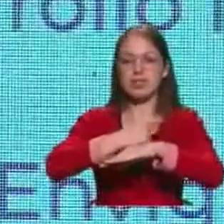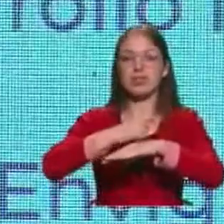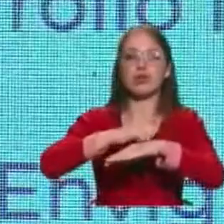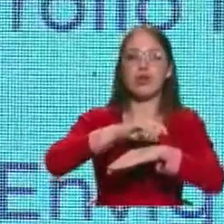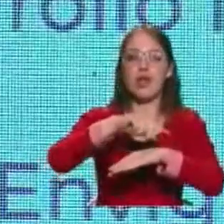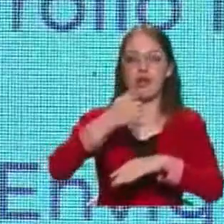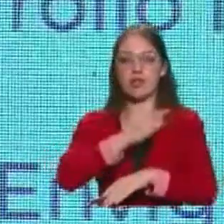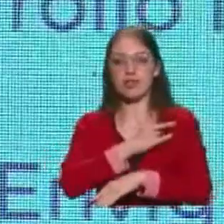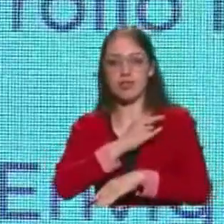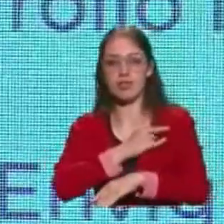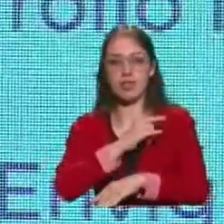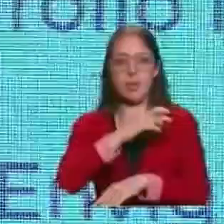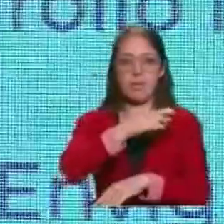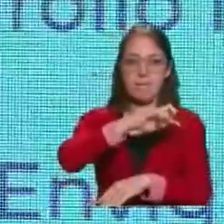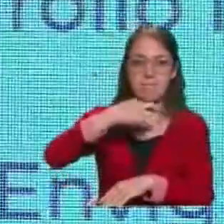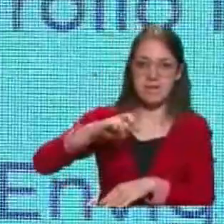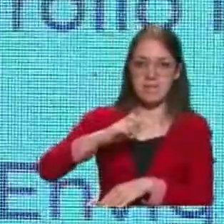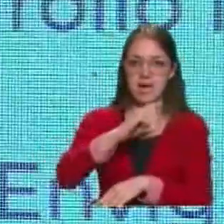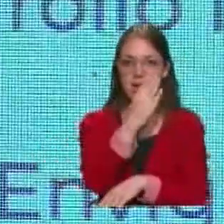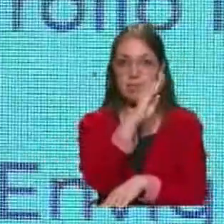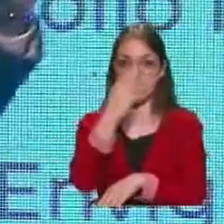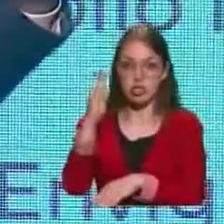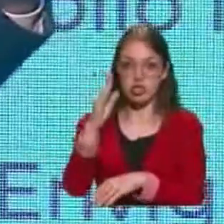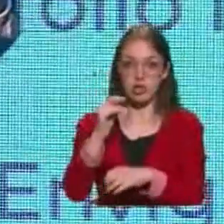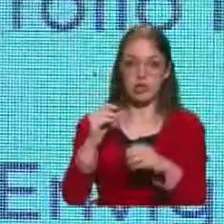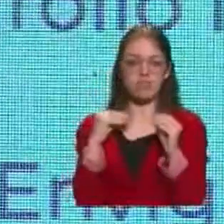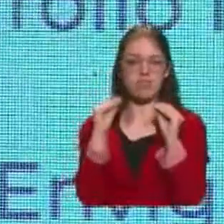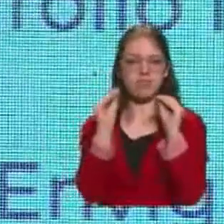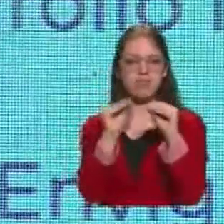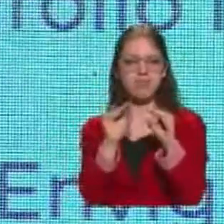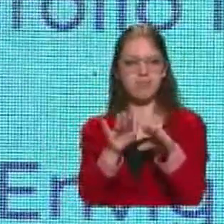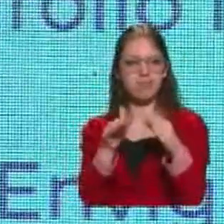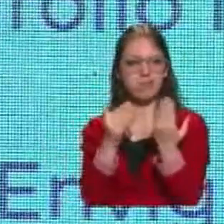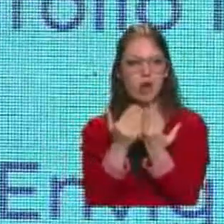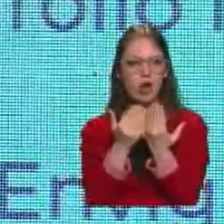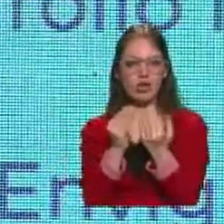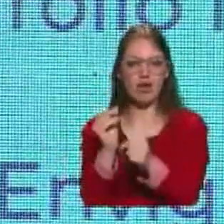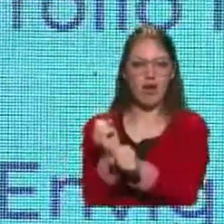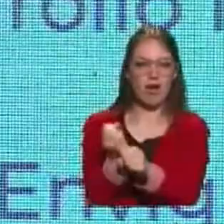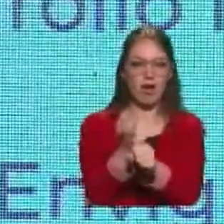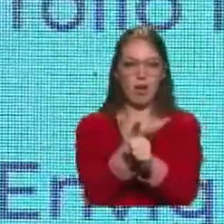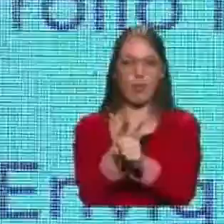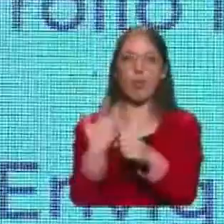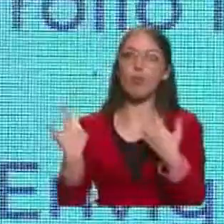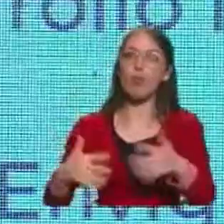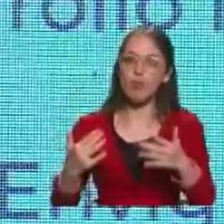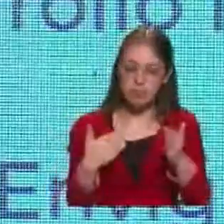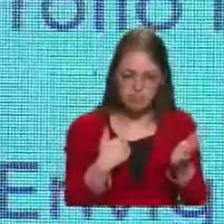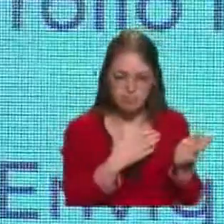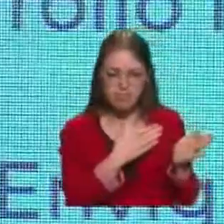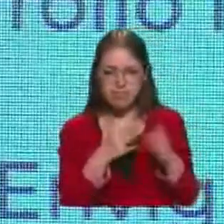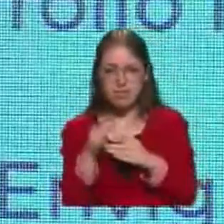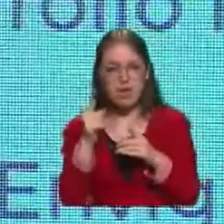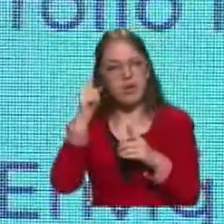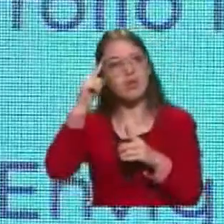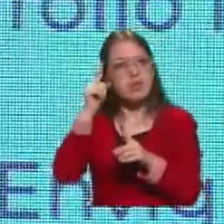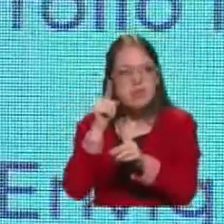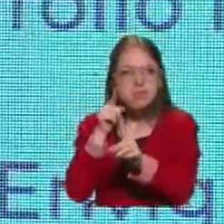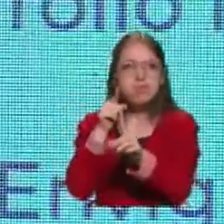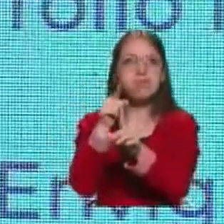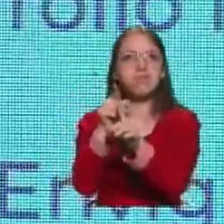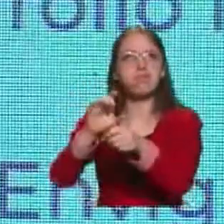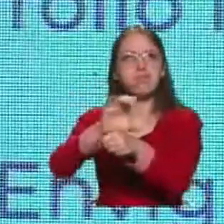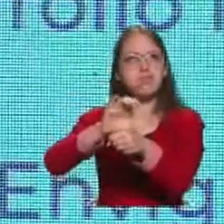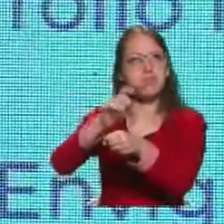universitaria y educación en artes todo el plan maestro infraestructura educativa está hoy con la visión de una ciudad inteligente